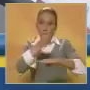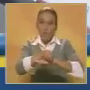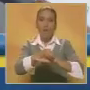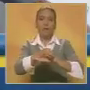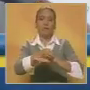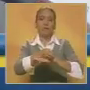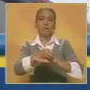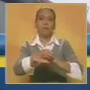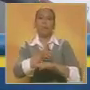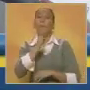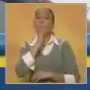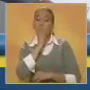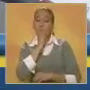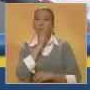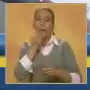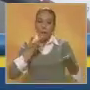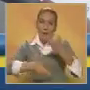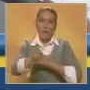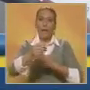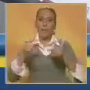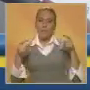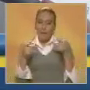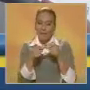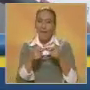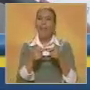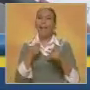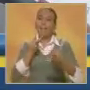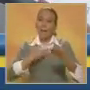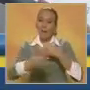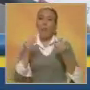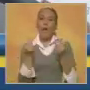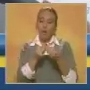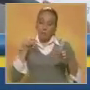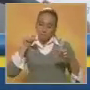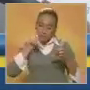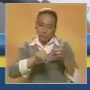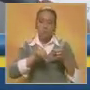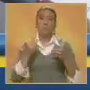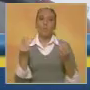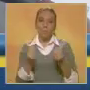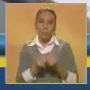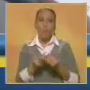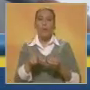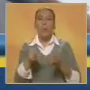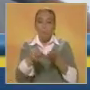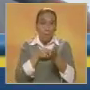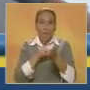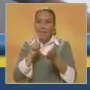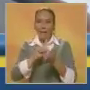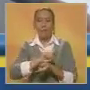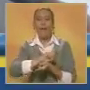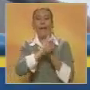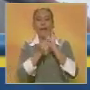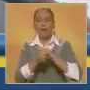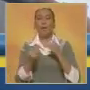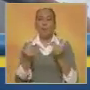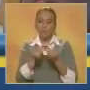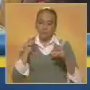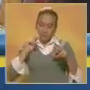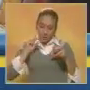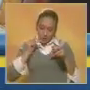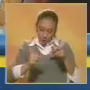a su respectivo banco a sustituir la tarjeta que tienen actualmente con bandas por la tarjeta con la